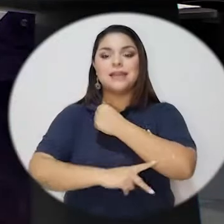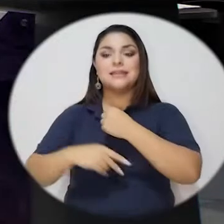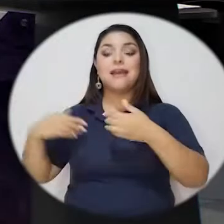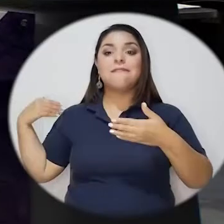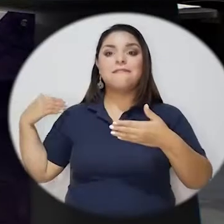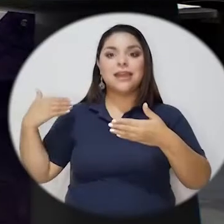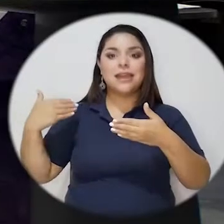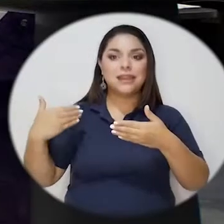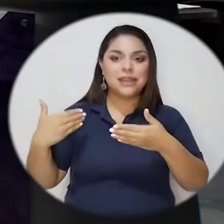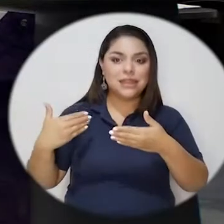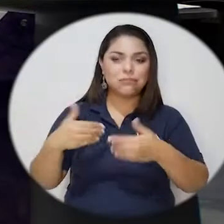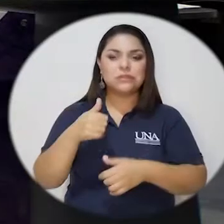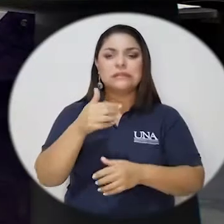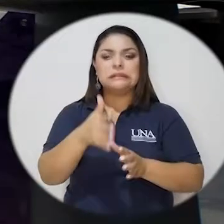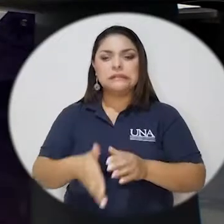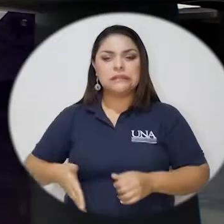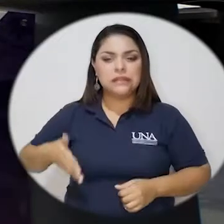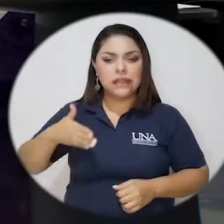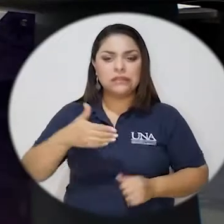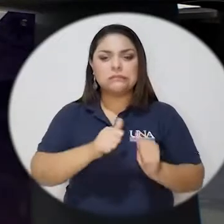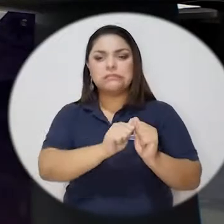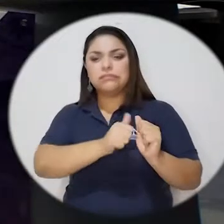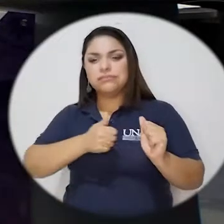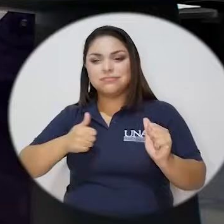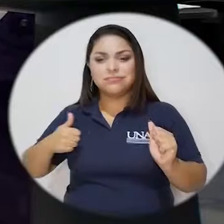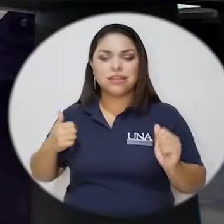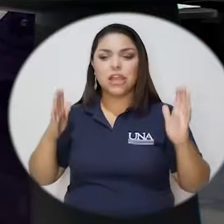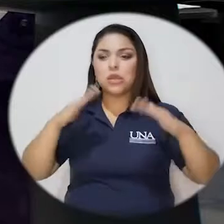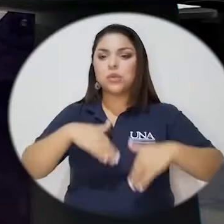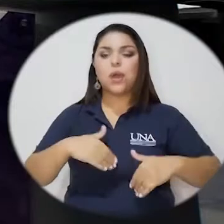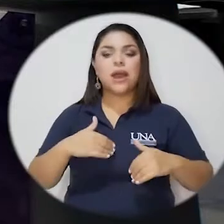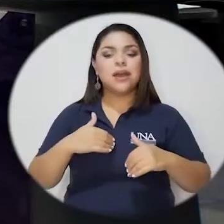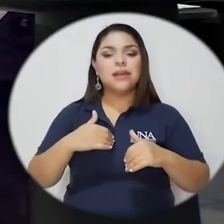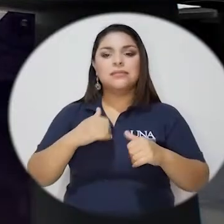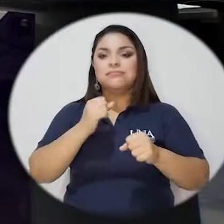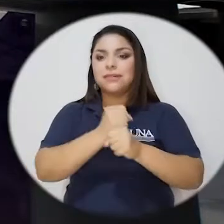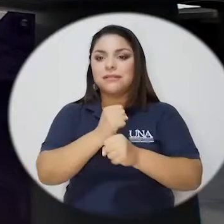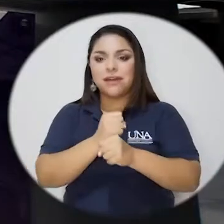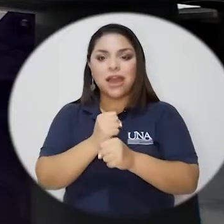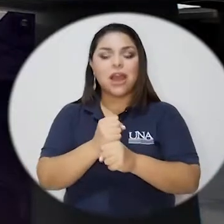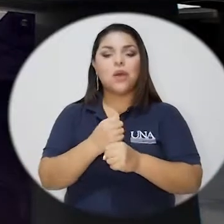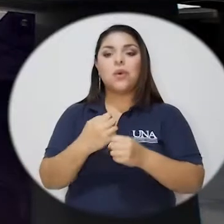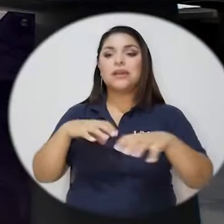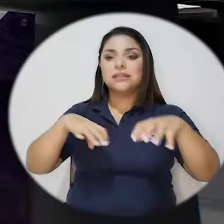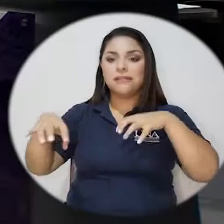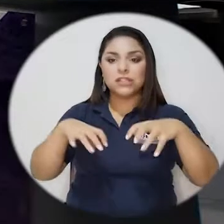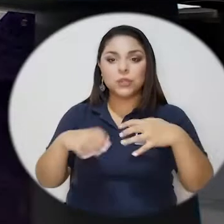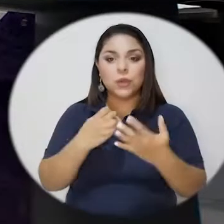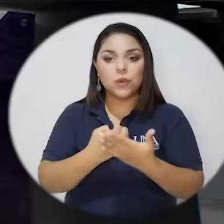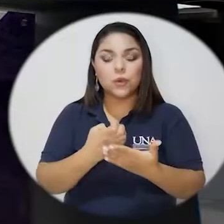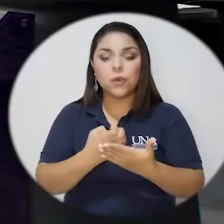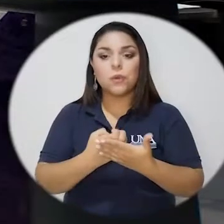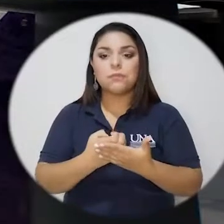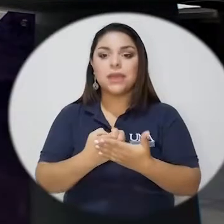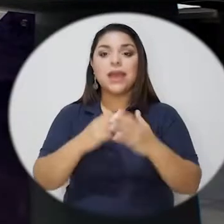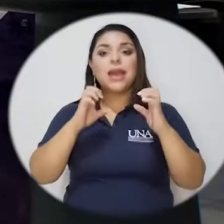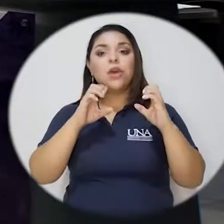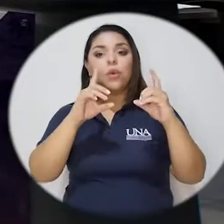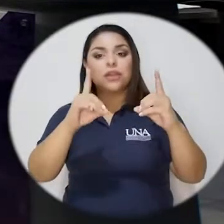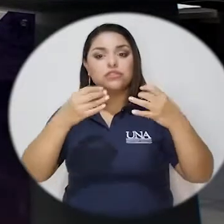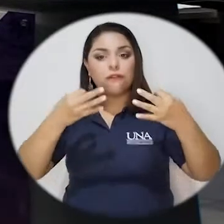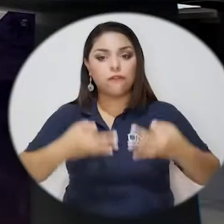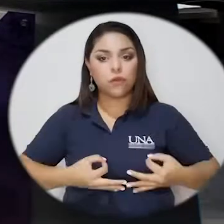arrastrando lastres en tema de desempleo, de reactivación económica,